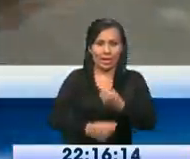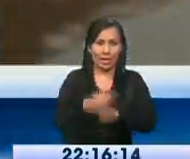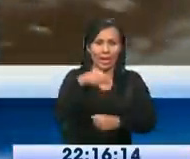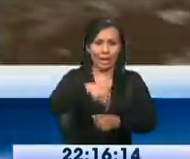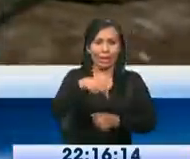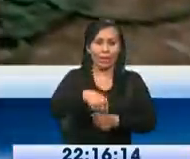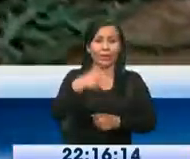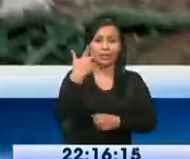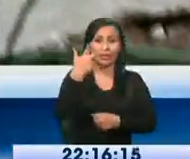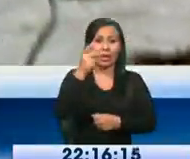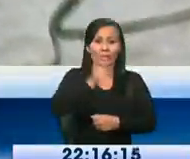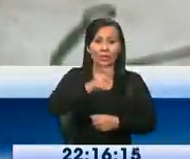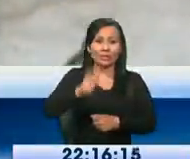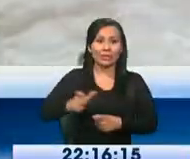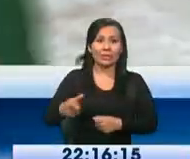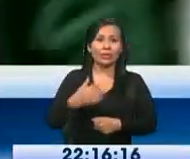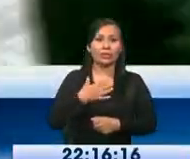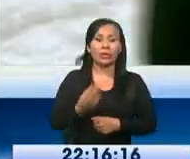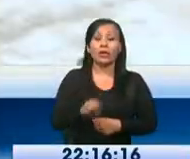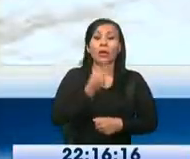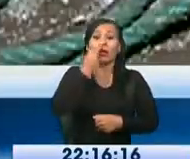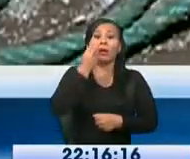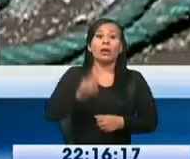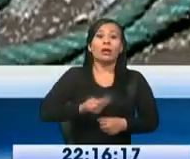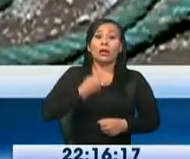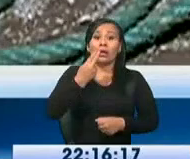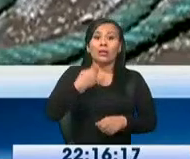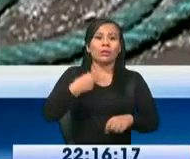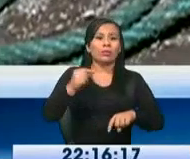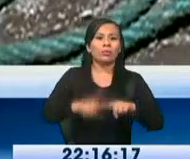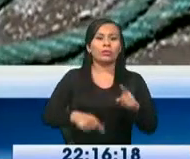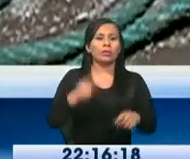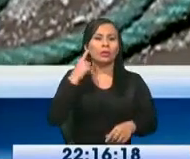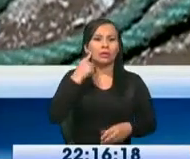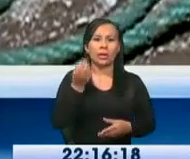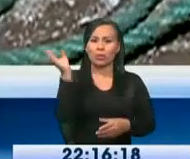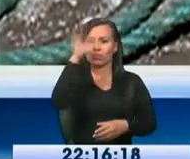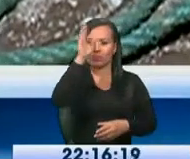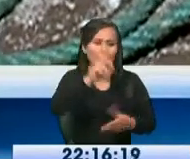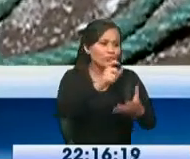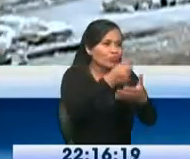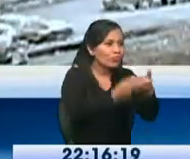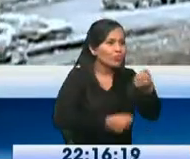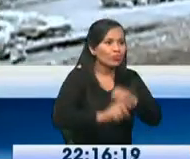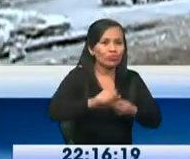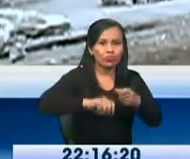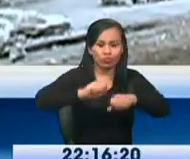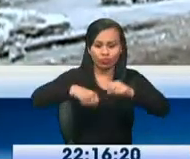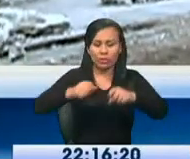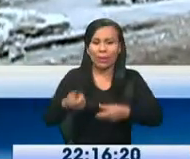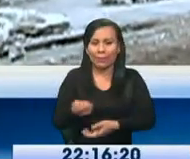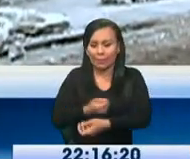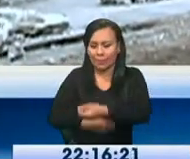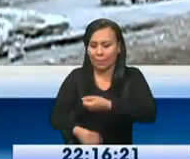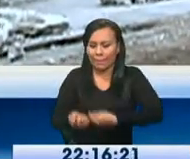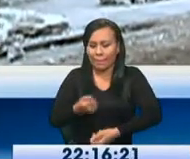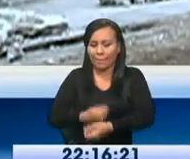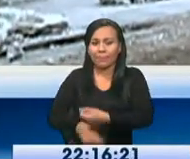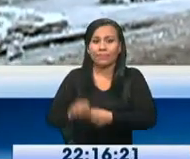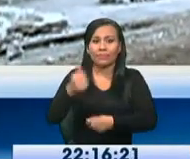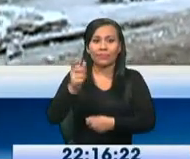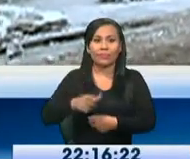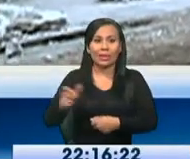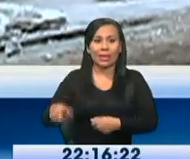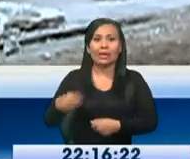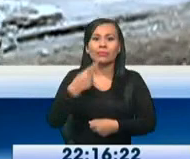tres obreros que aparentemente se estaban asfixiando. Rápidamente buscaron una cuerda para poder evacuar a los trabajadores que habrían sido contratados